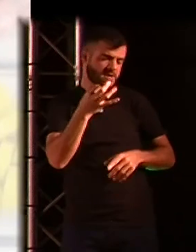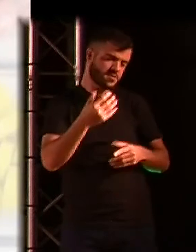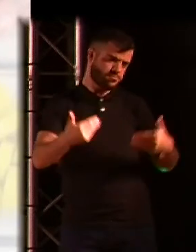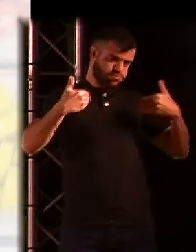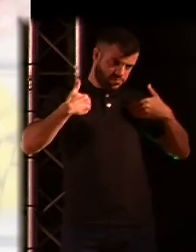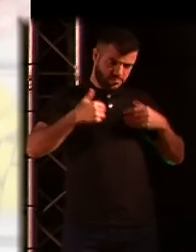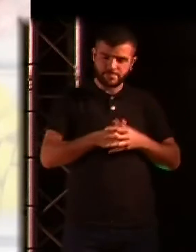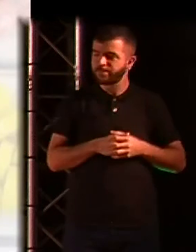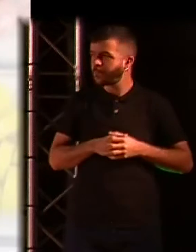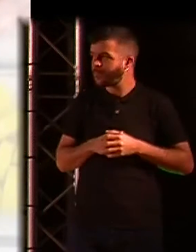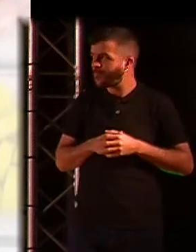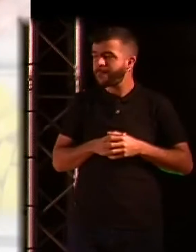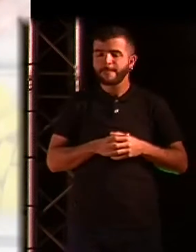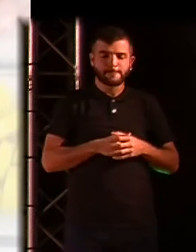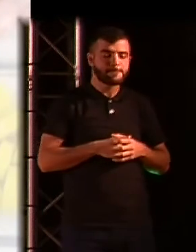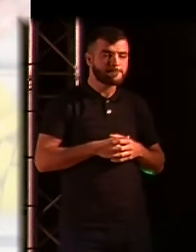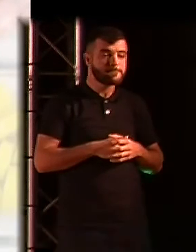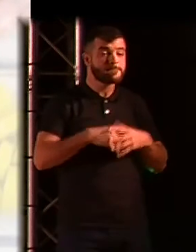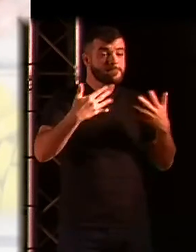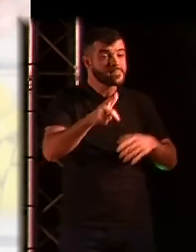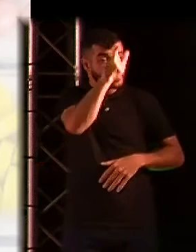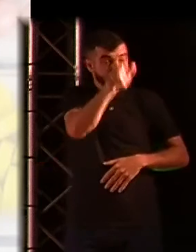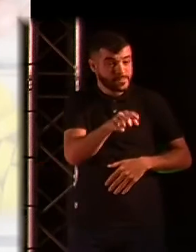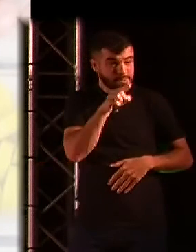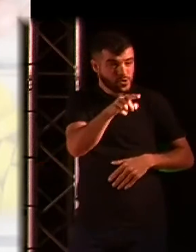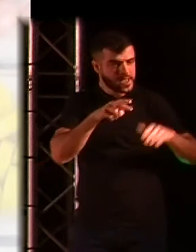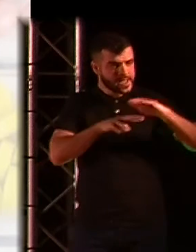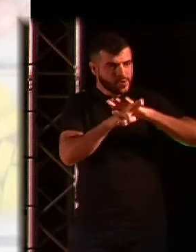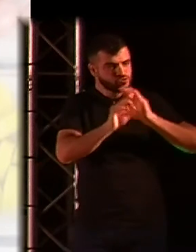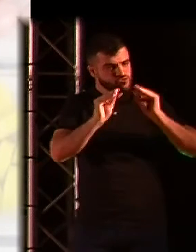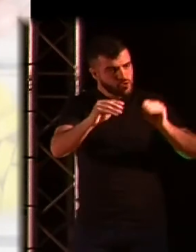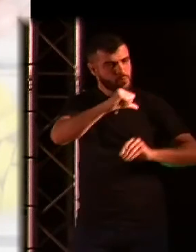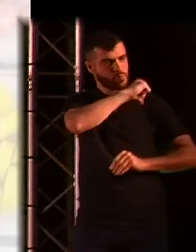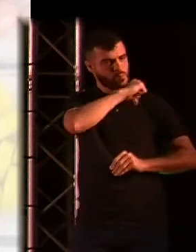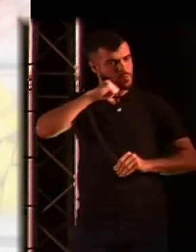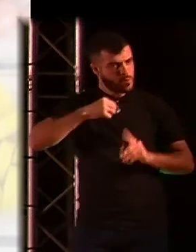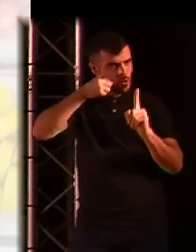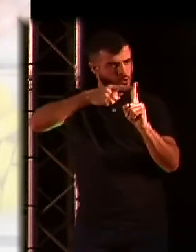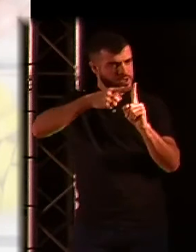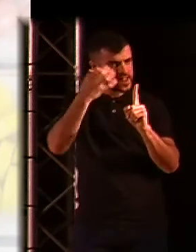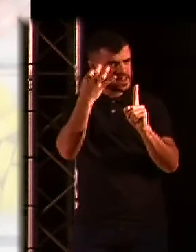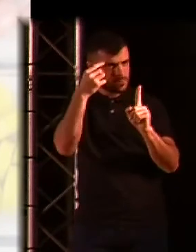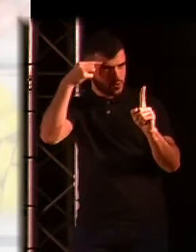Esto promueve que la persona utilice sus propios recursos para su solución.